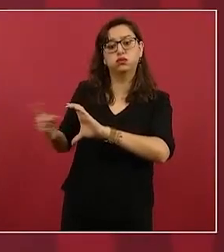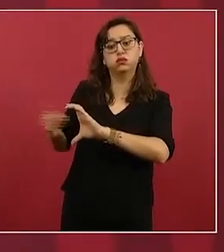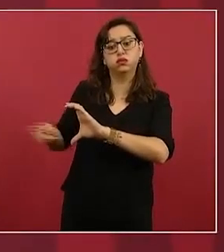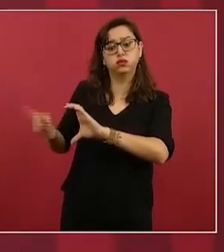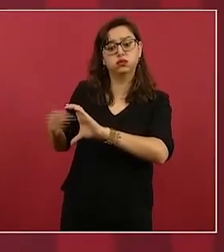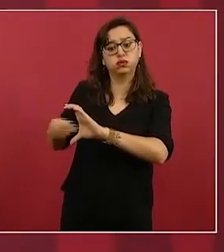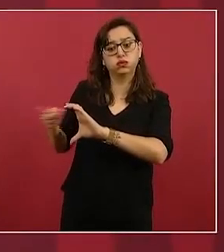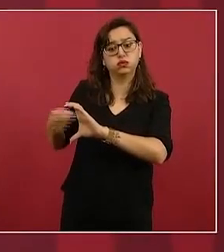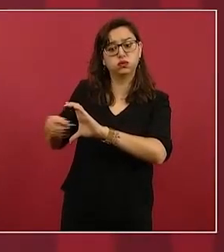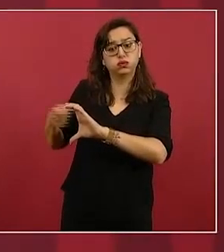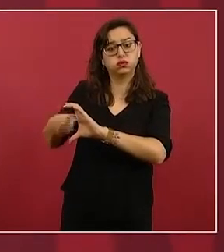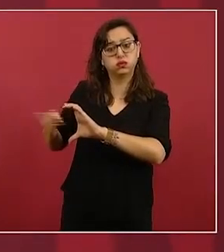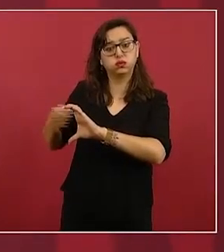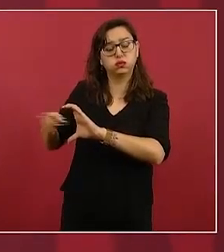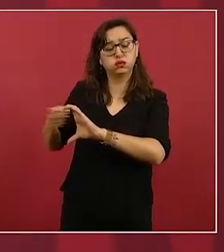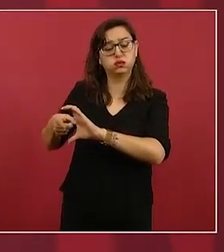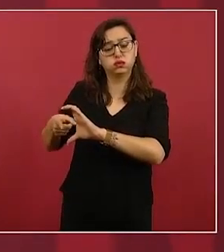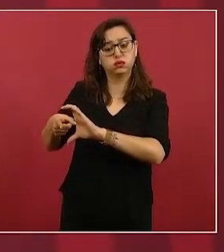mecánica